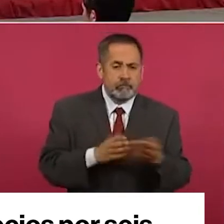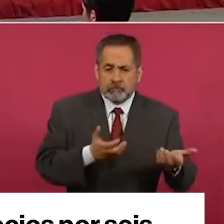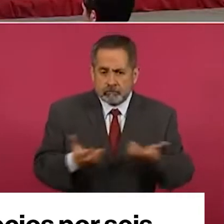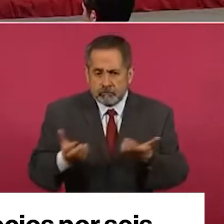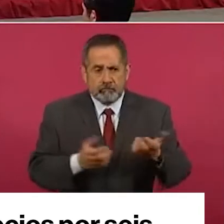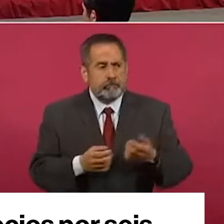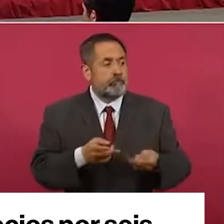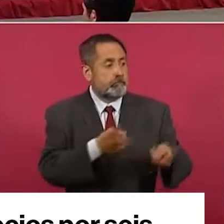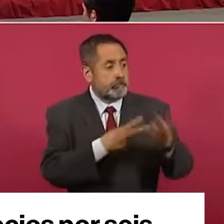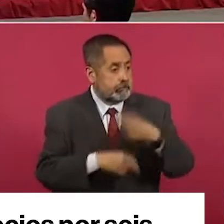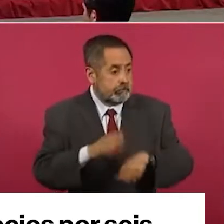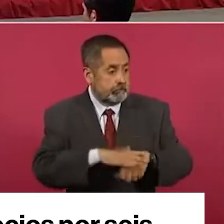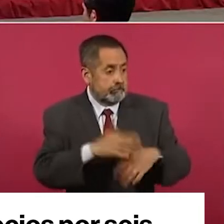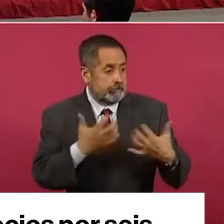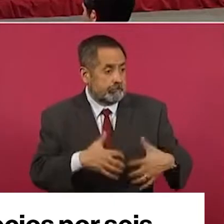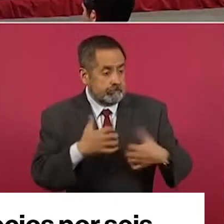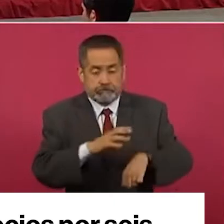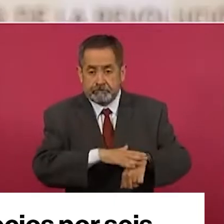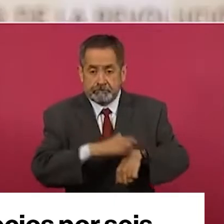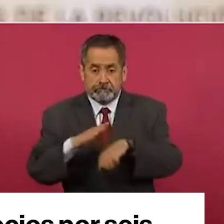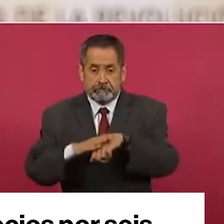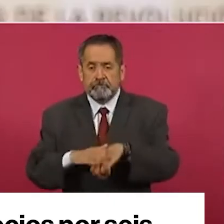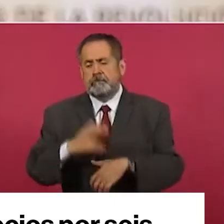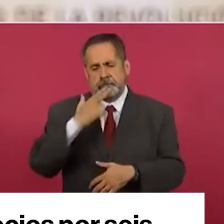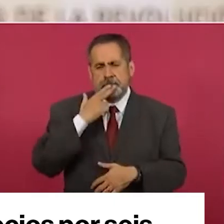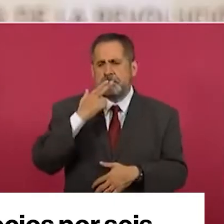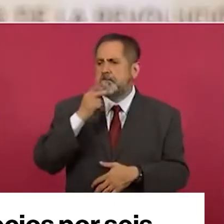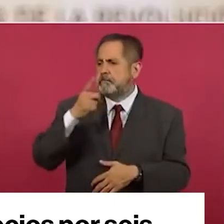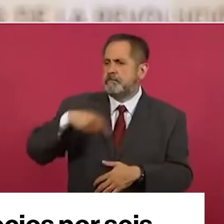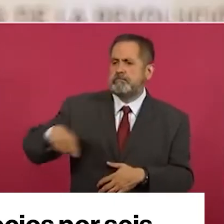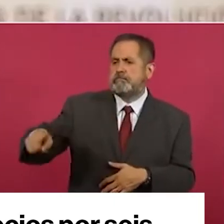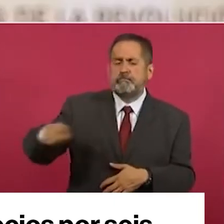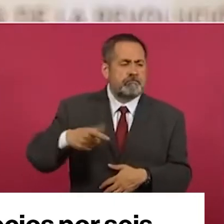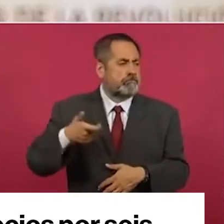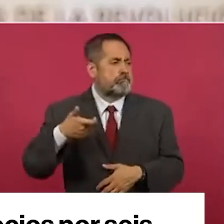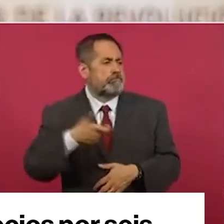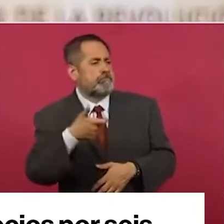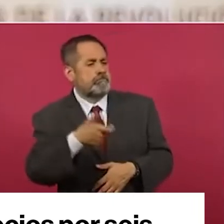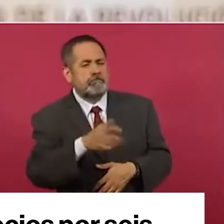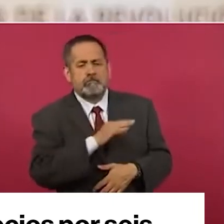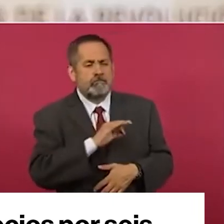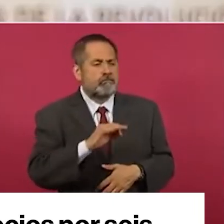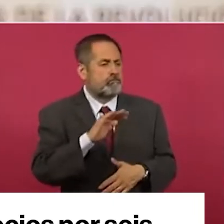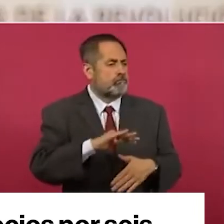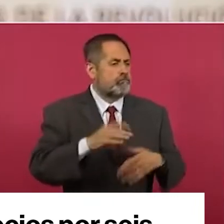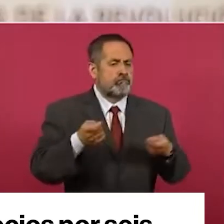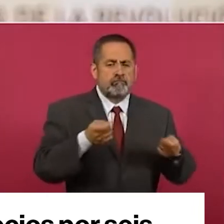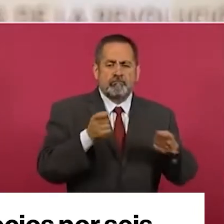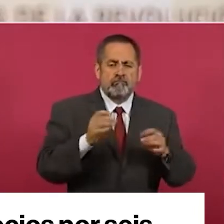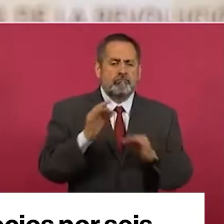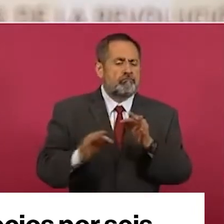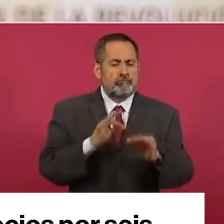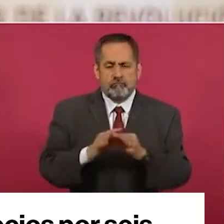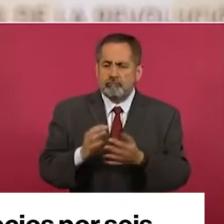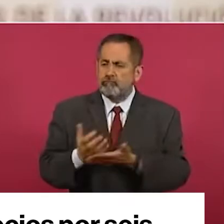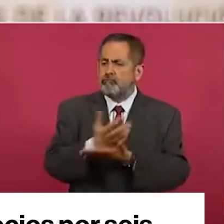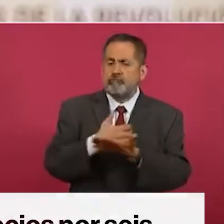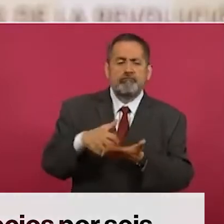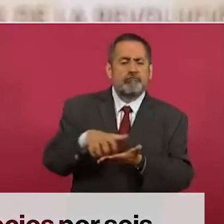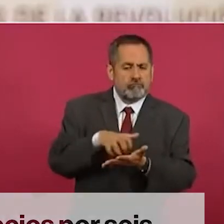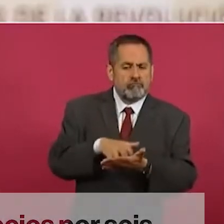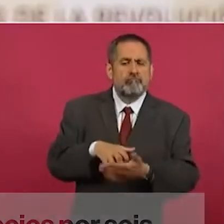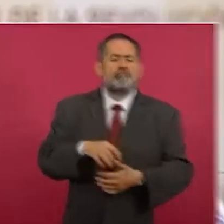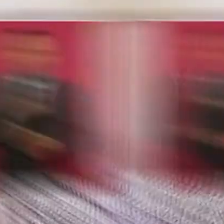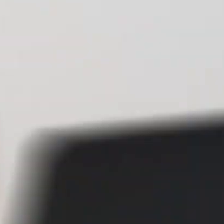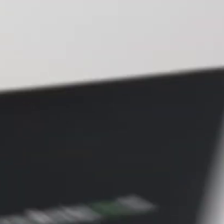costos estimula la competitividad de la industria y va a permitir el mejor manejo de márgenes por parte de